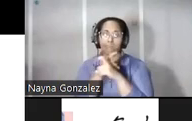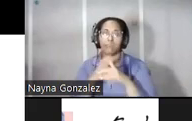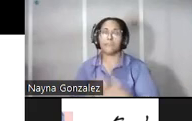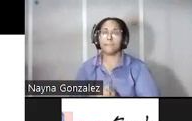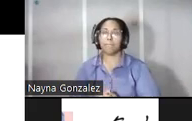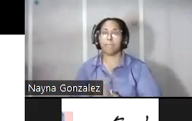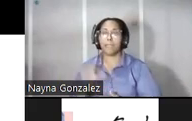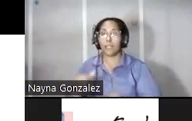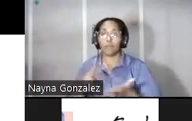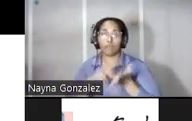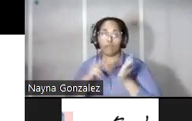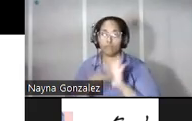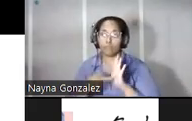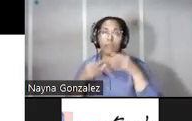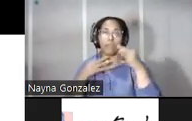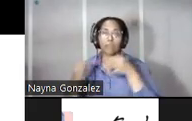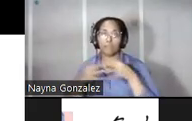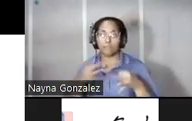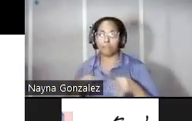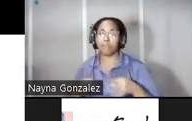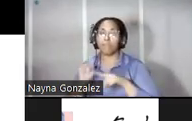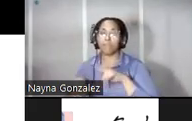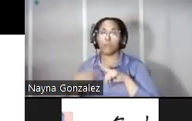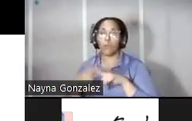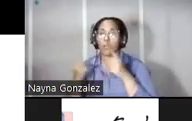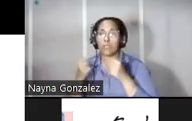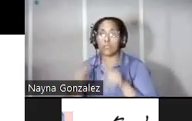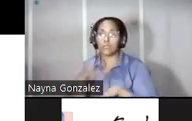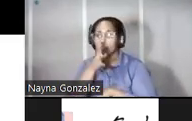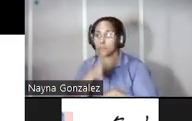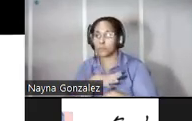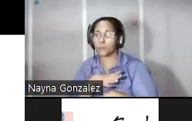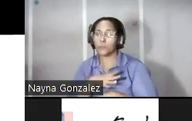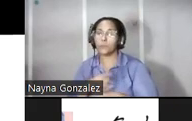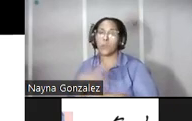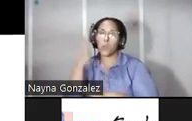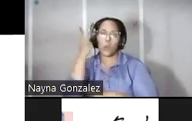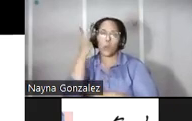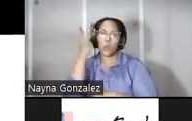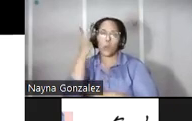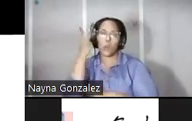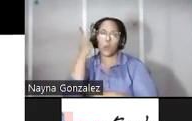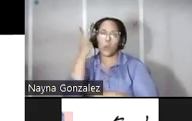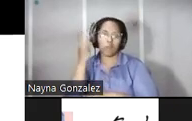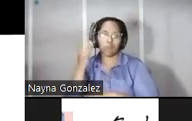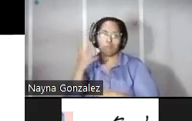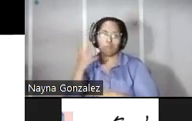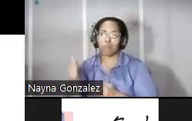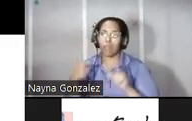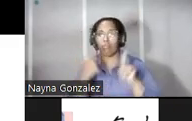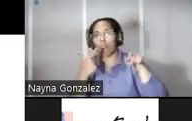Dicha aseveración merece una explicación cuando se trata de una mujer, sobre todo si lo que está en medio de